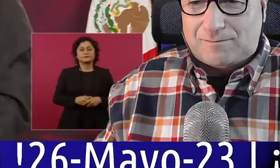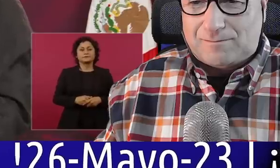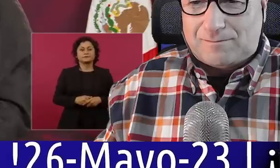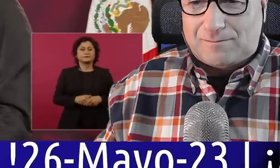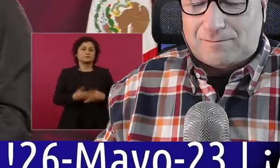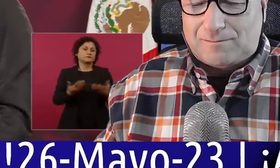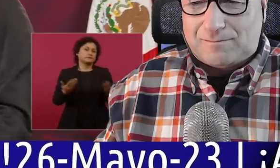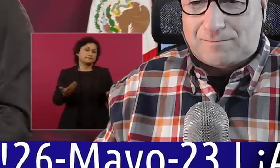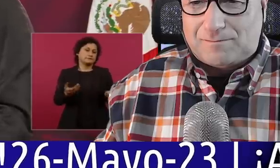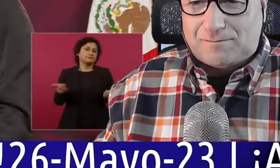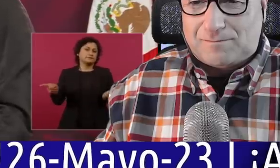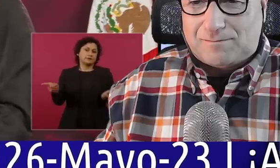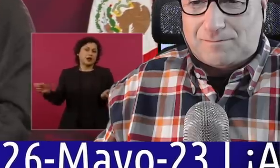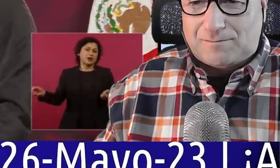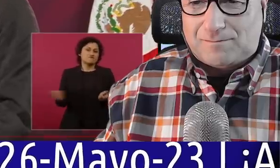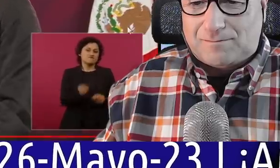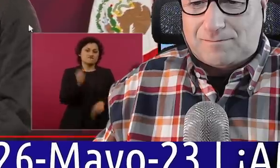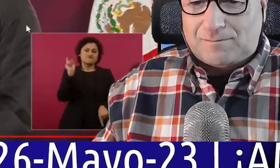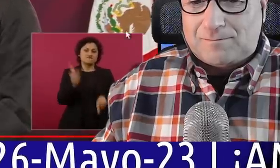lo quitan.